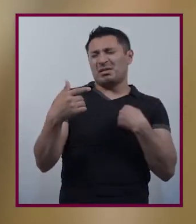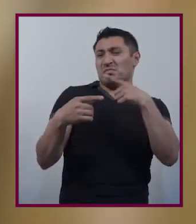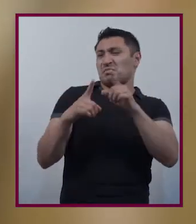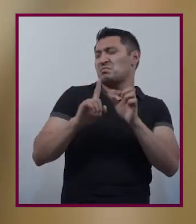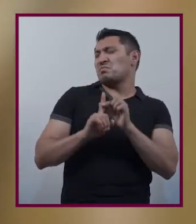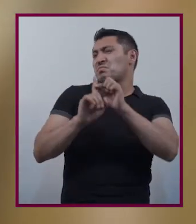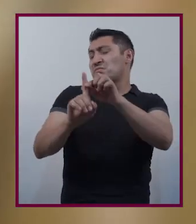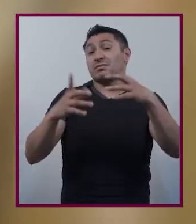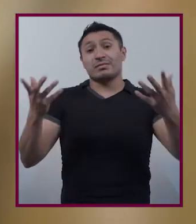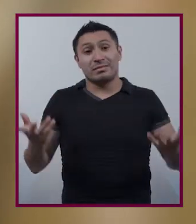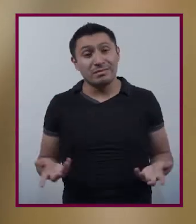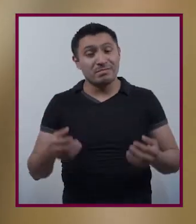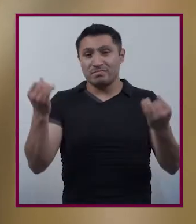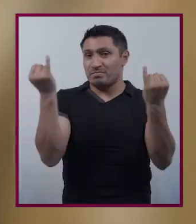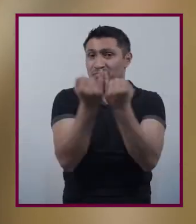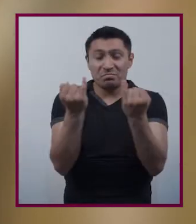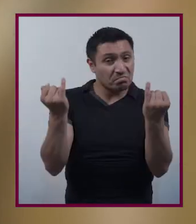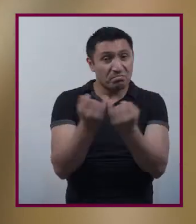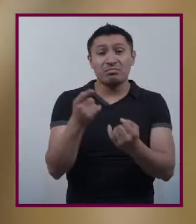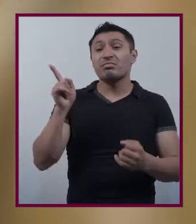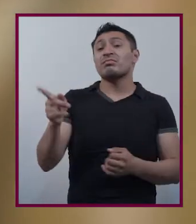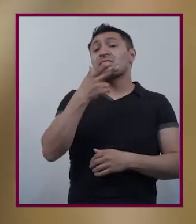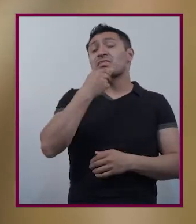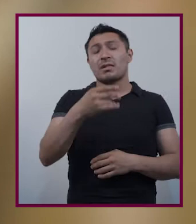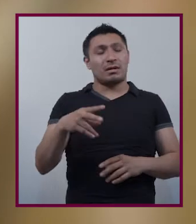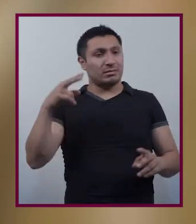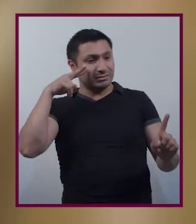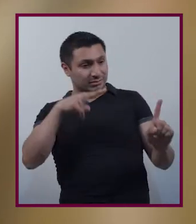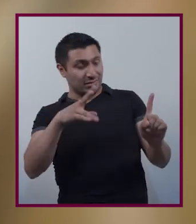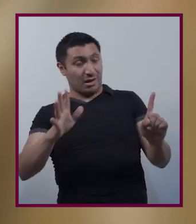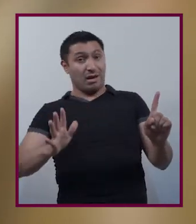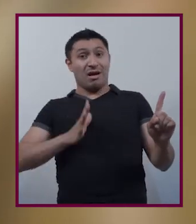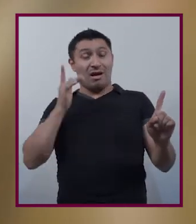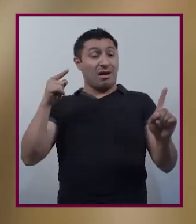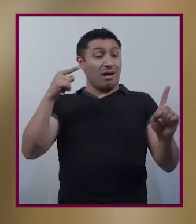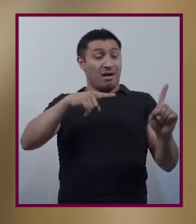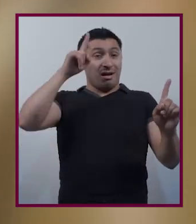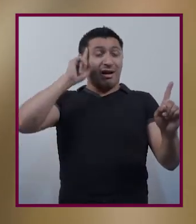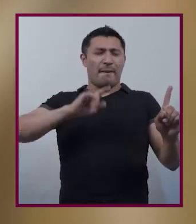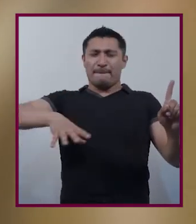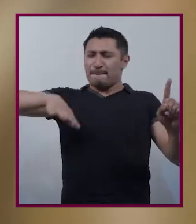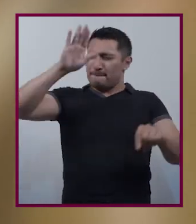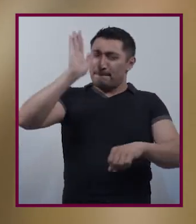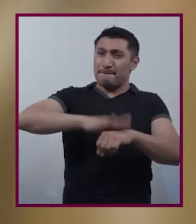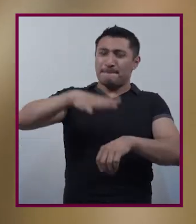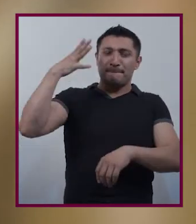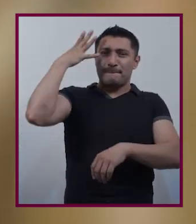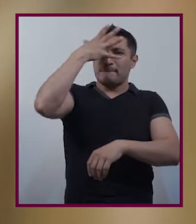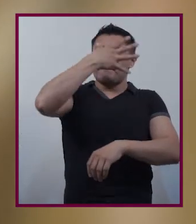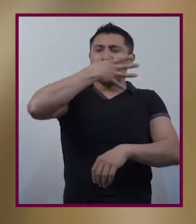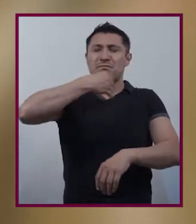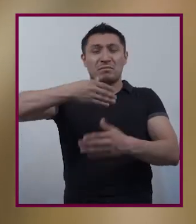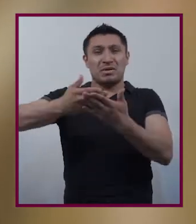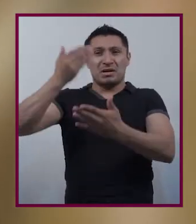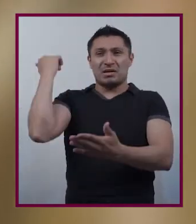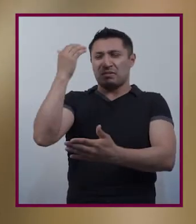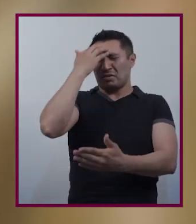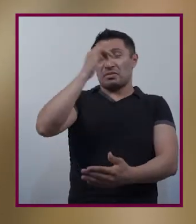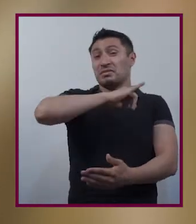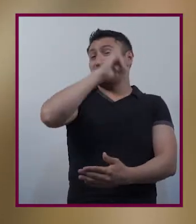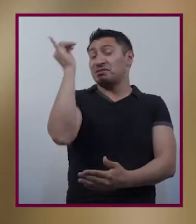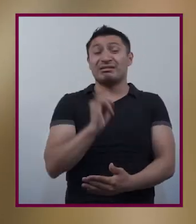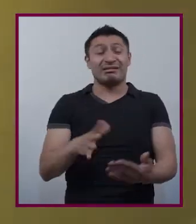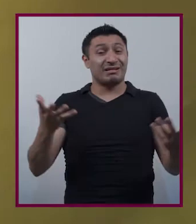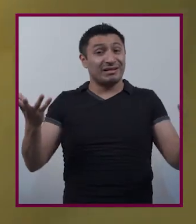a llevarlo. Asimismo, que Humboldt quedó tan impactado que dijo que era la mujer más bella que había visto en